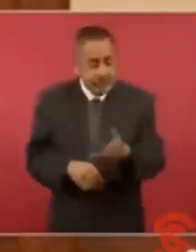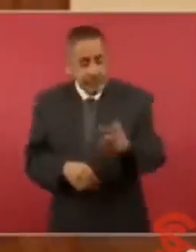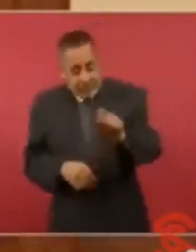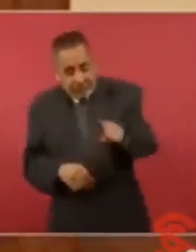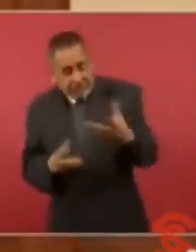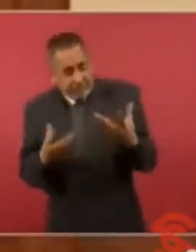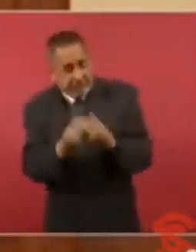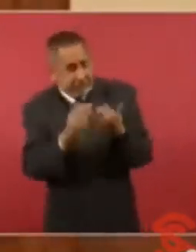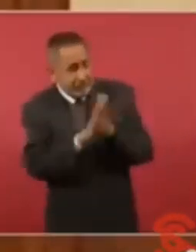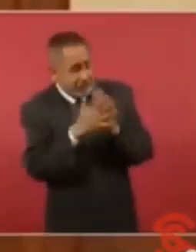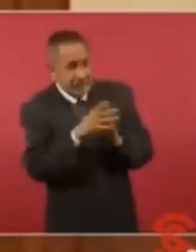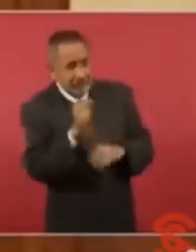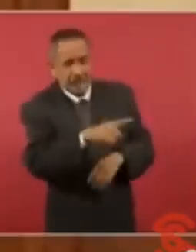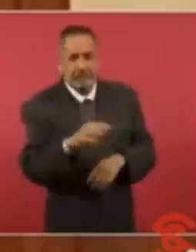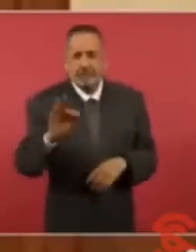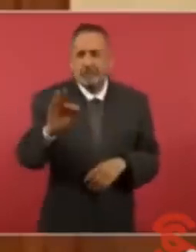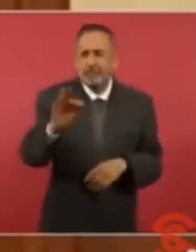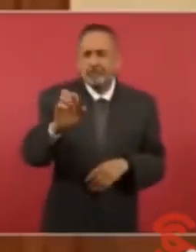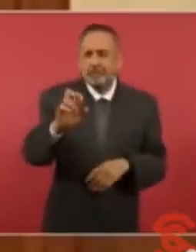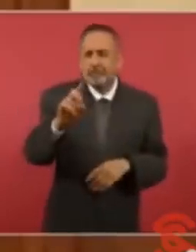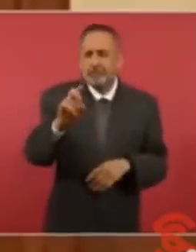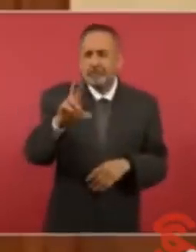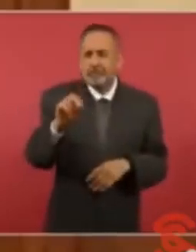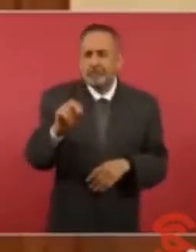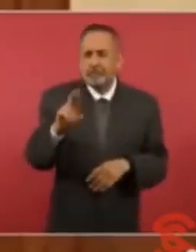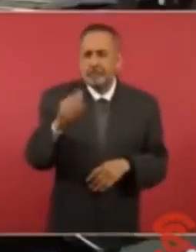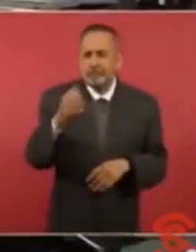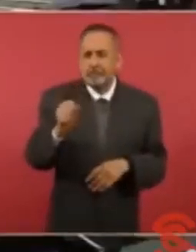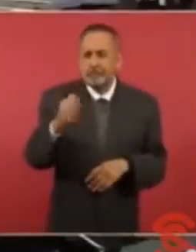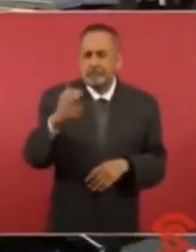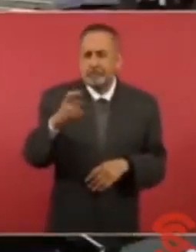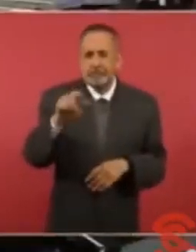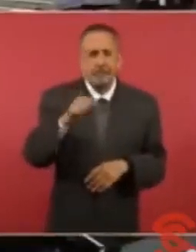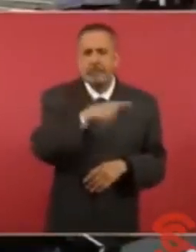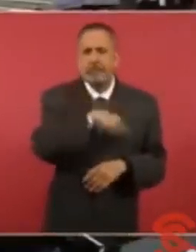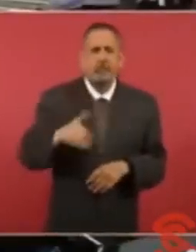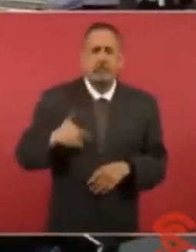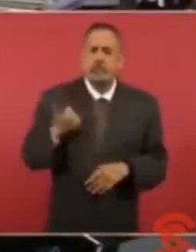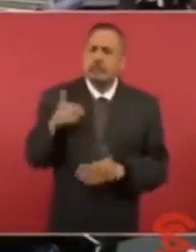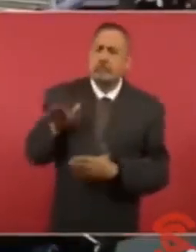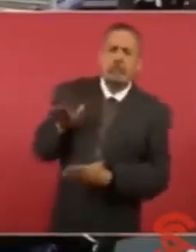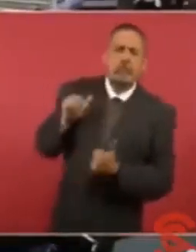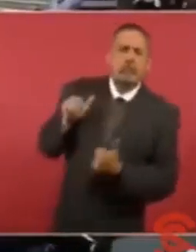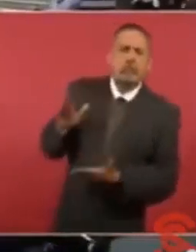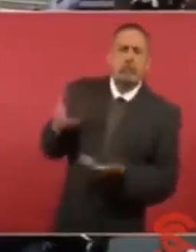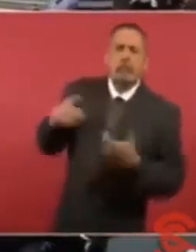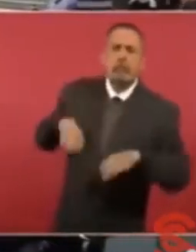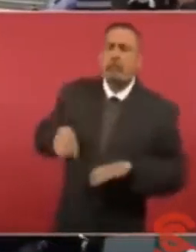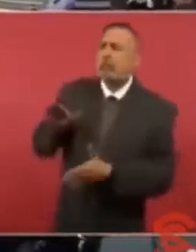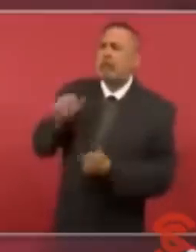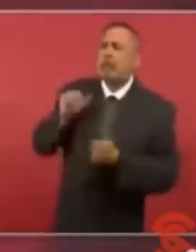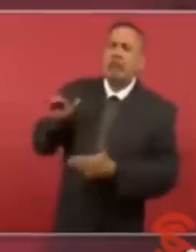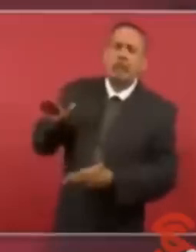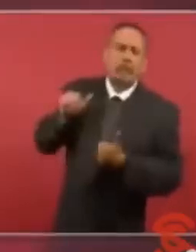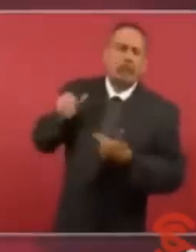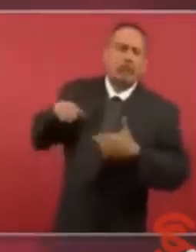mismo. Sí, Federico Reyes Heroles, que han vivido todo el tiempo